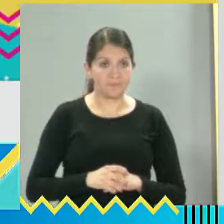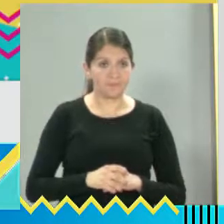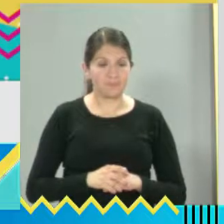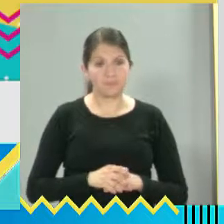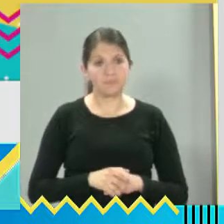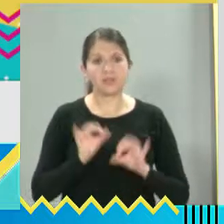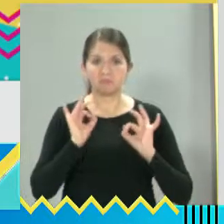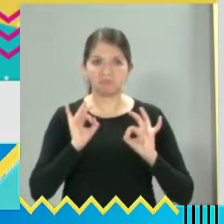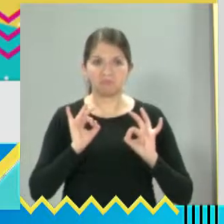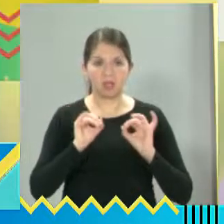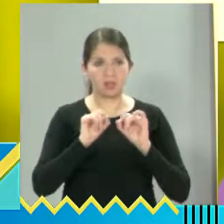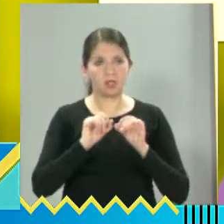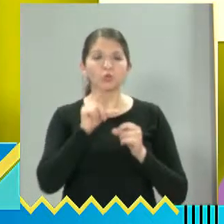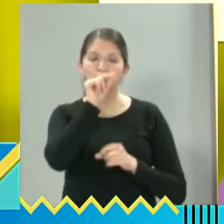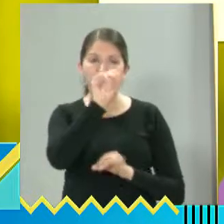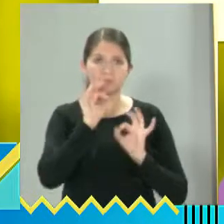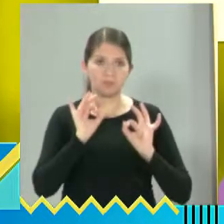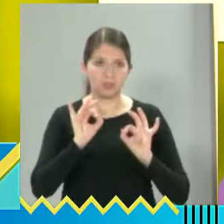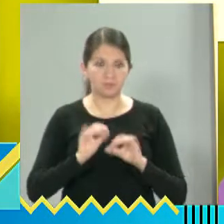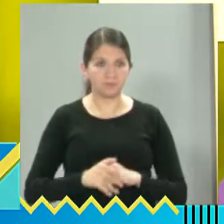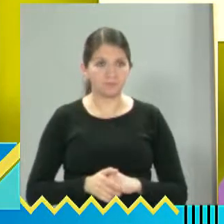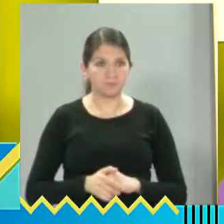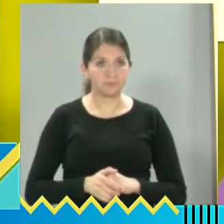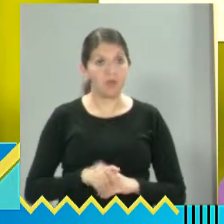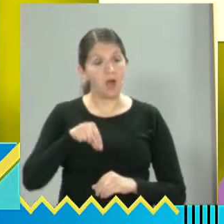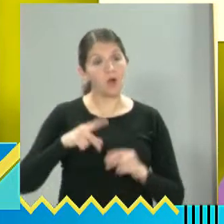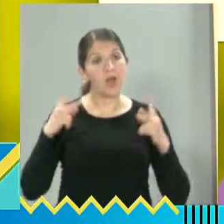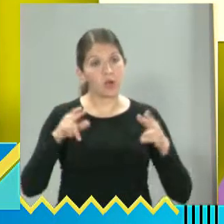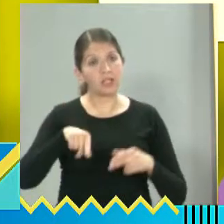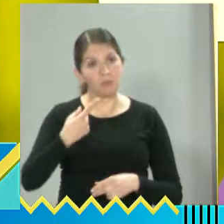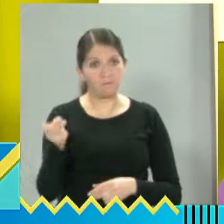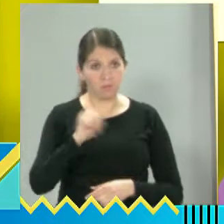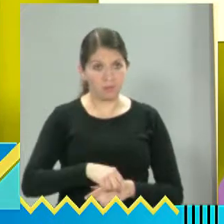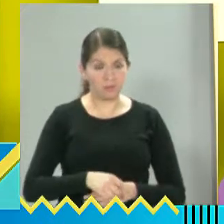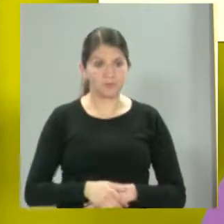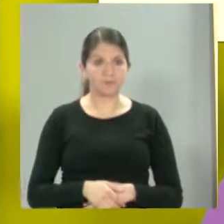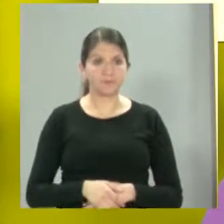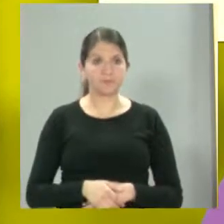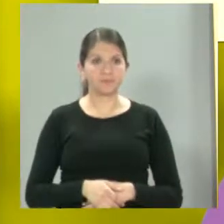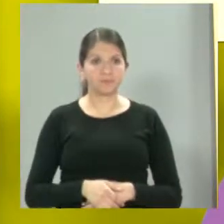deja Marcos Morales en nuestros distintos parecidos del día. Nos vamos a un corte y enseguida continuamos con más.